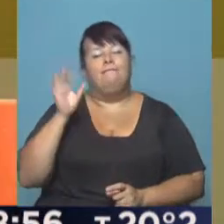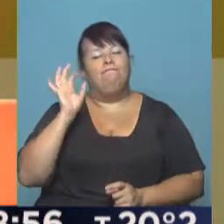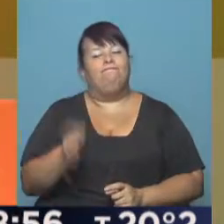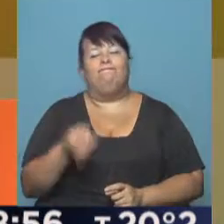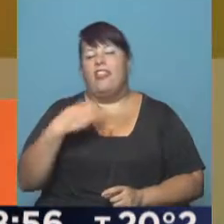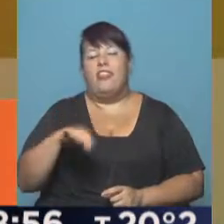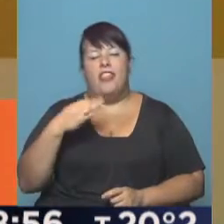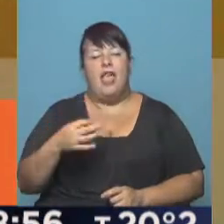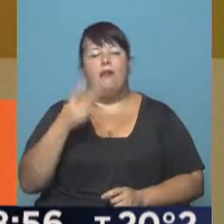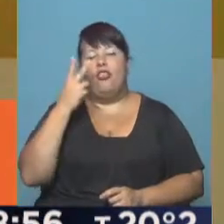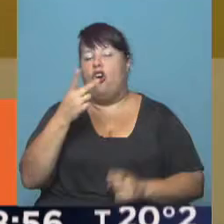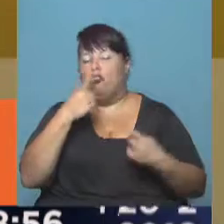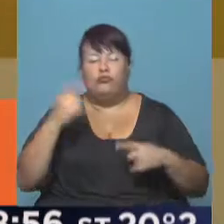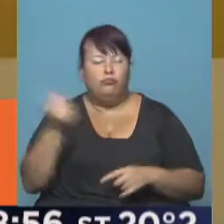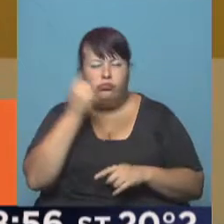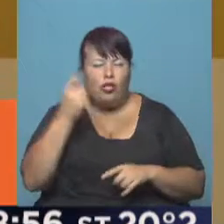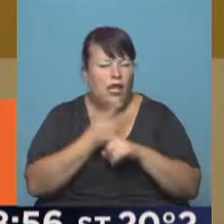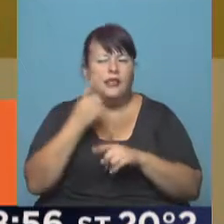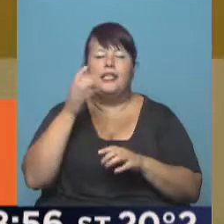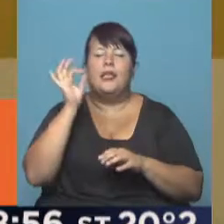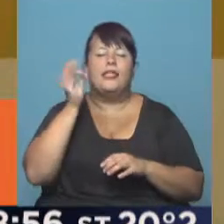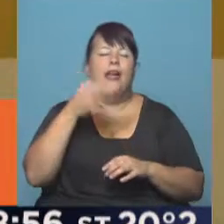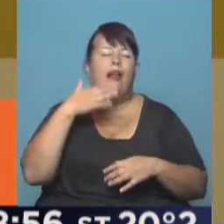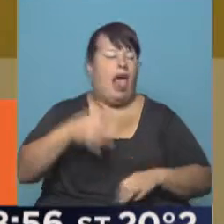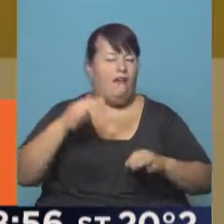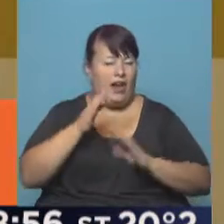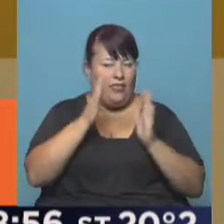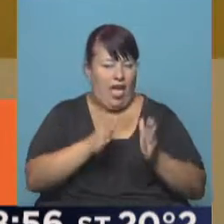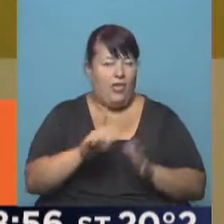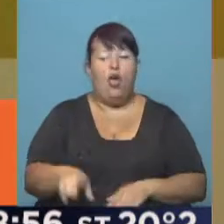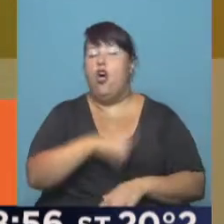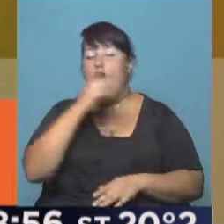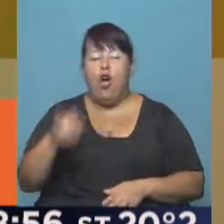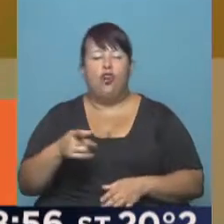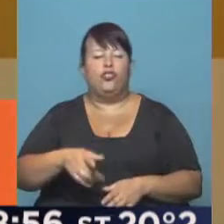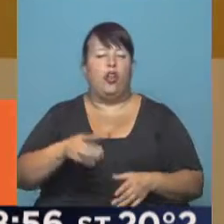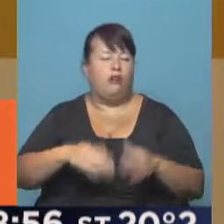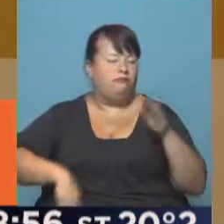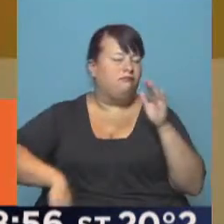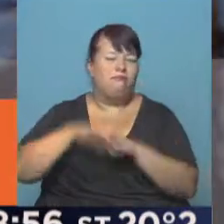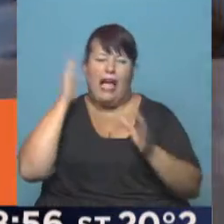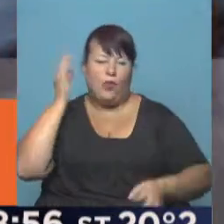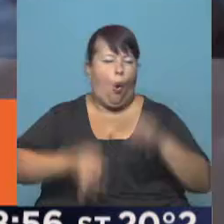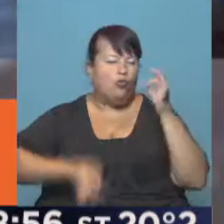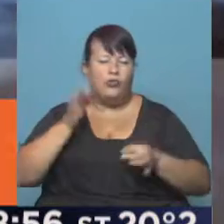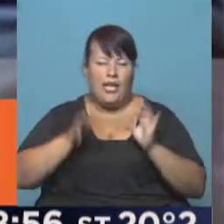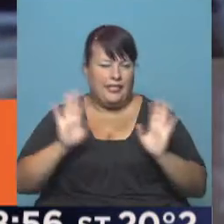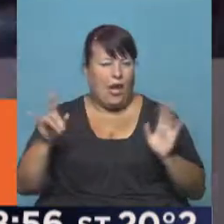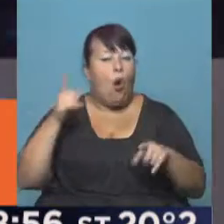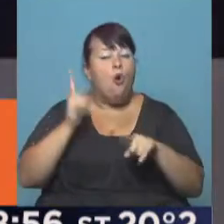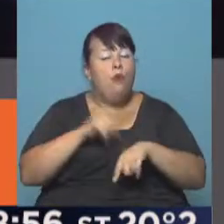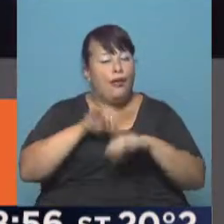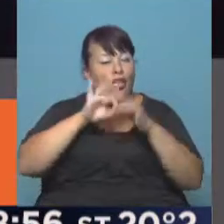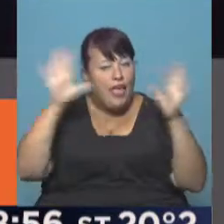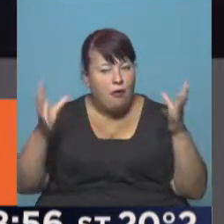tenían que tener dos sustentos fundamentales, uno saber toda la verdad, y el otro aplicar la máxima justicia posible en una democracia